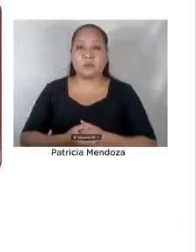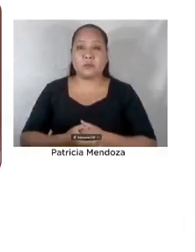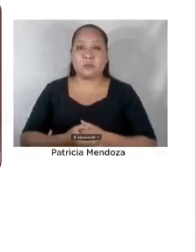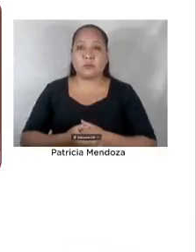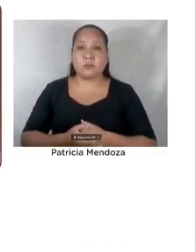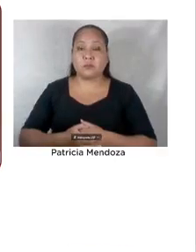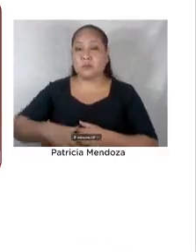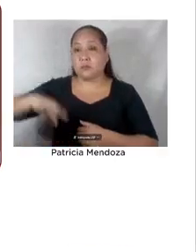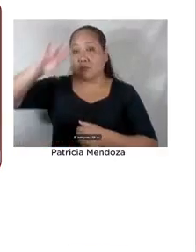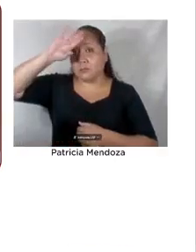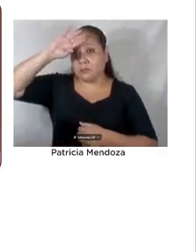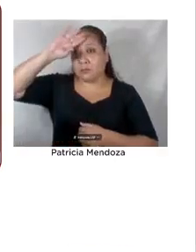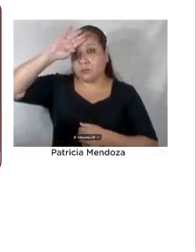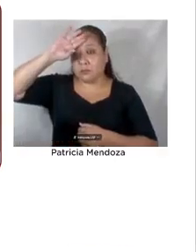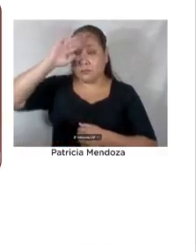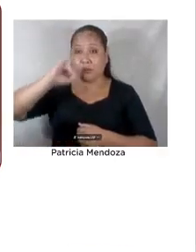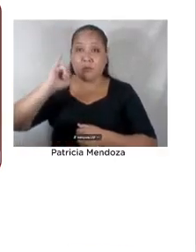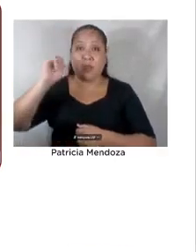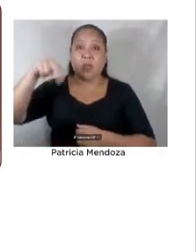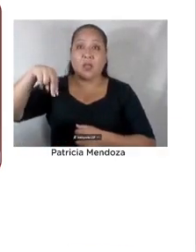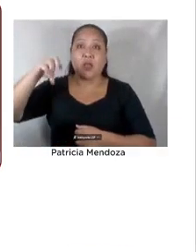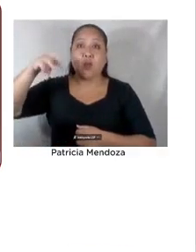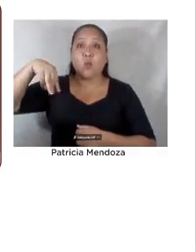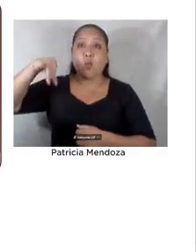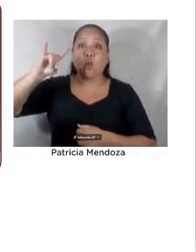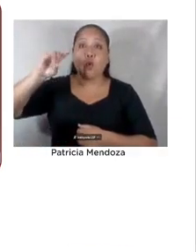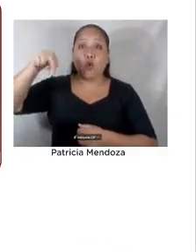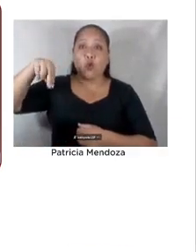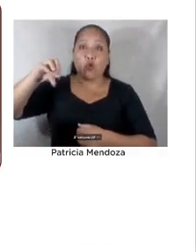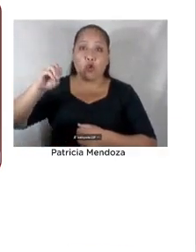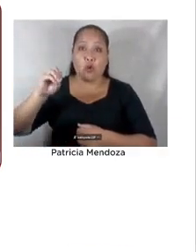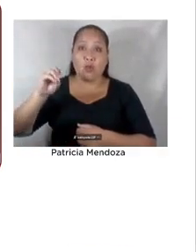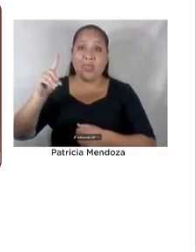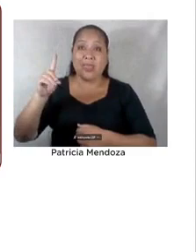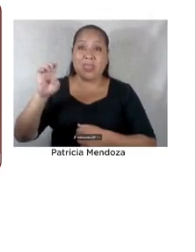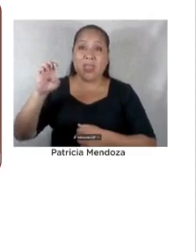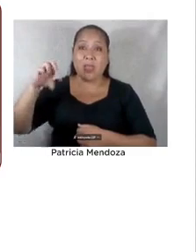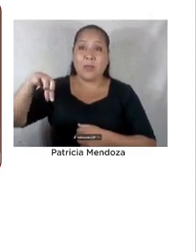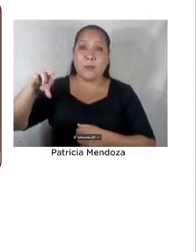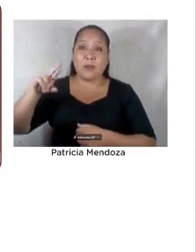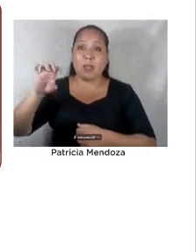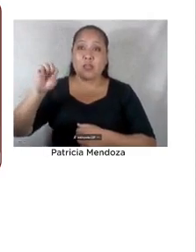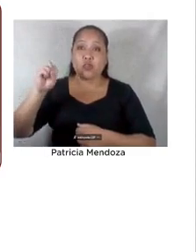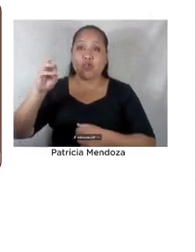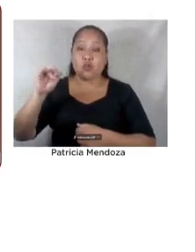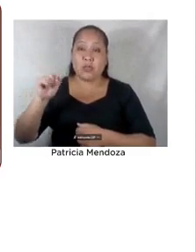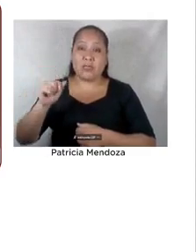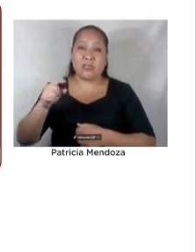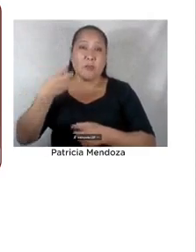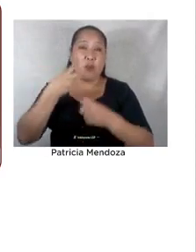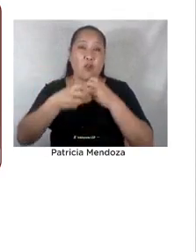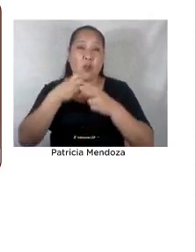las enfermedades inmunodepresoras son aquellas que comprometen el funcionamiento del sistema inmunológico.